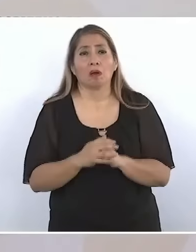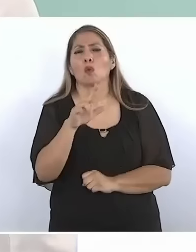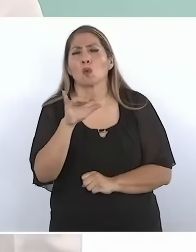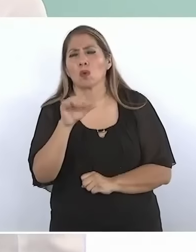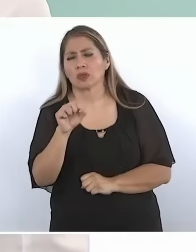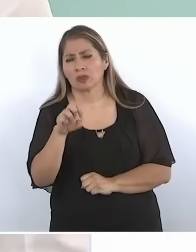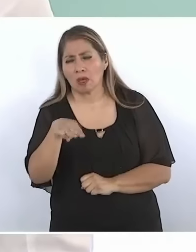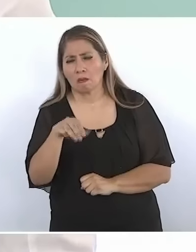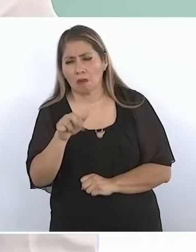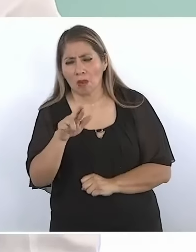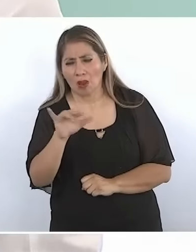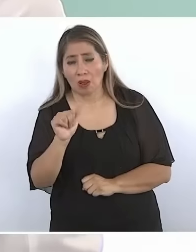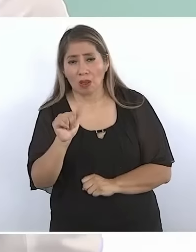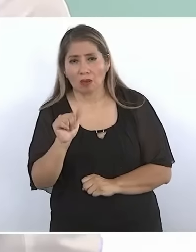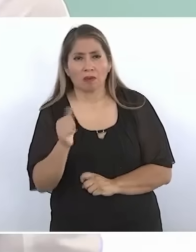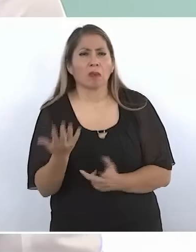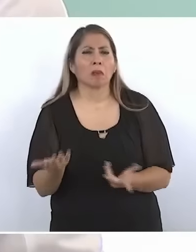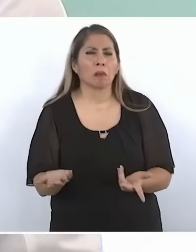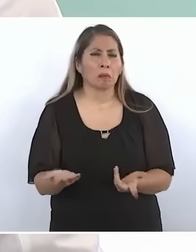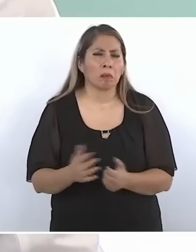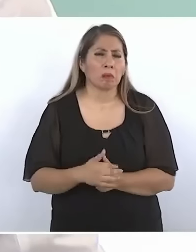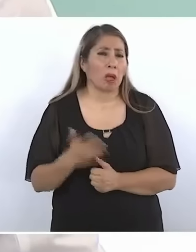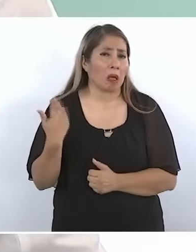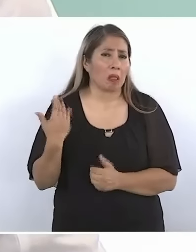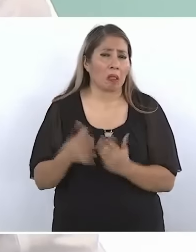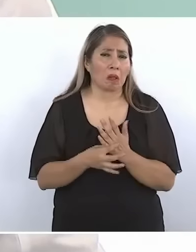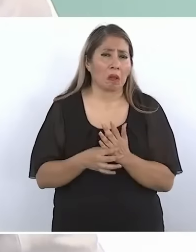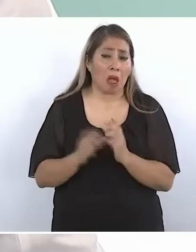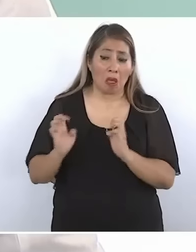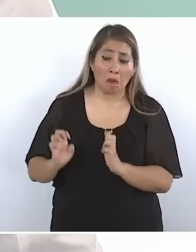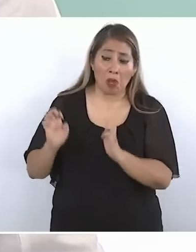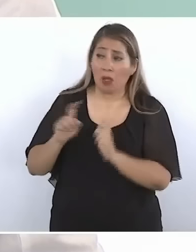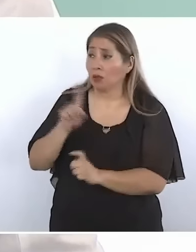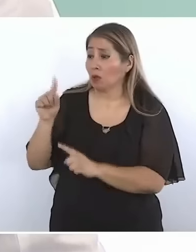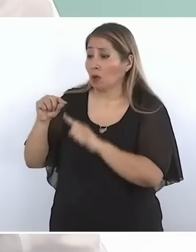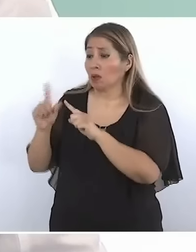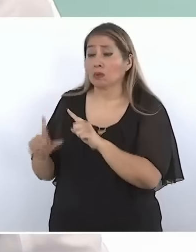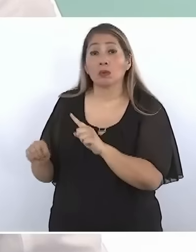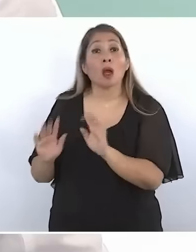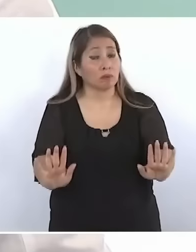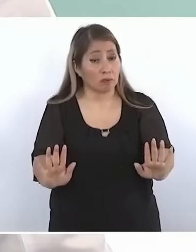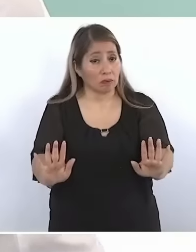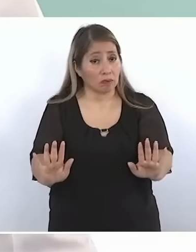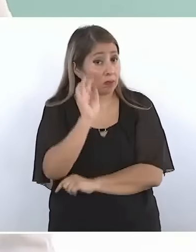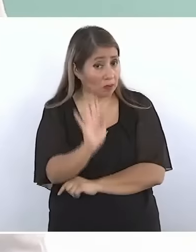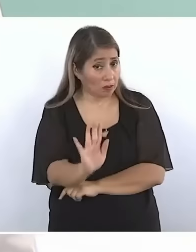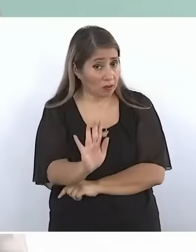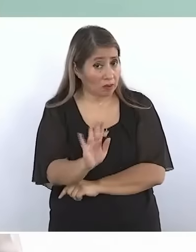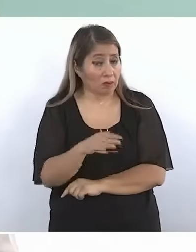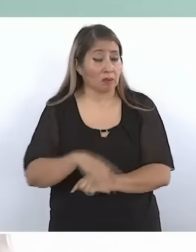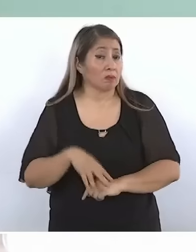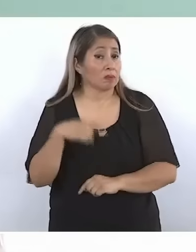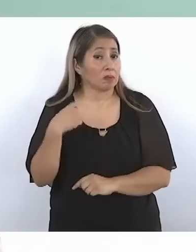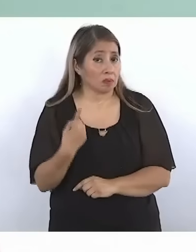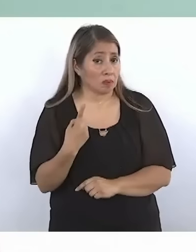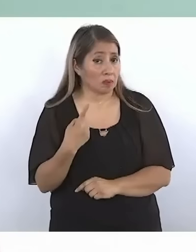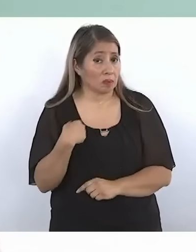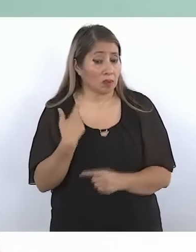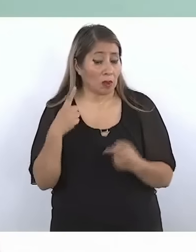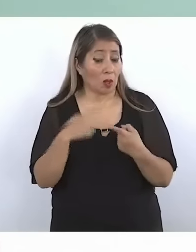María, de que en Palacio Nacional le dije, hay dos opciones. Una, se pagan